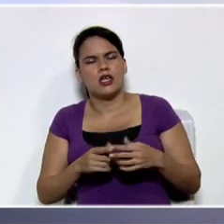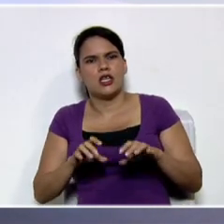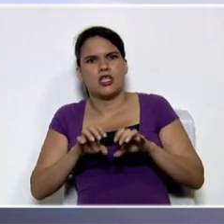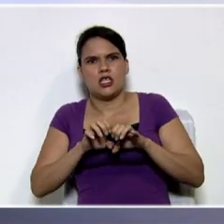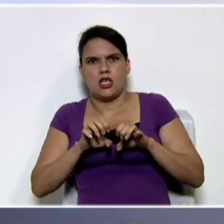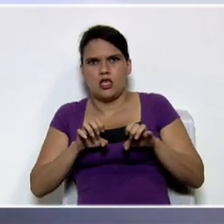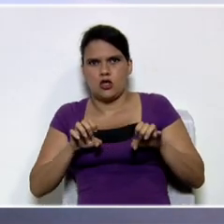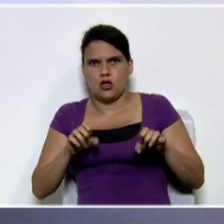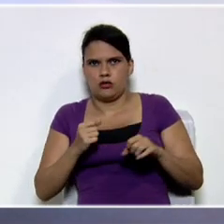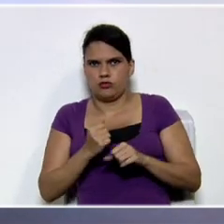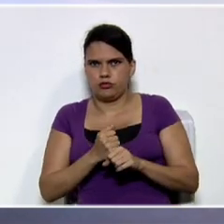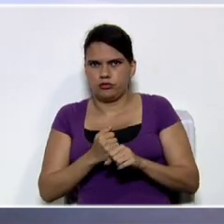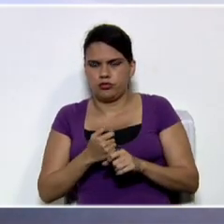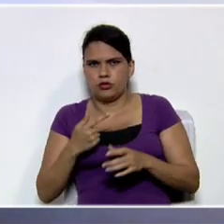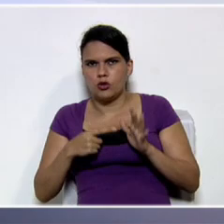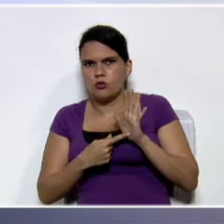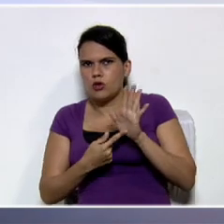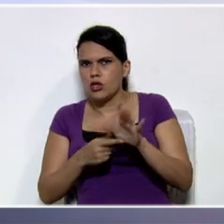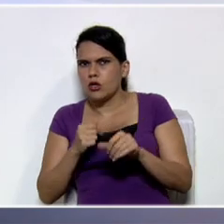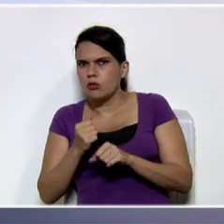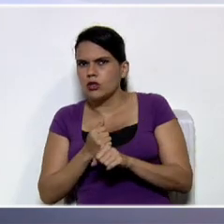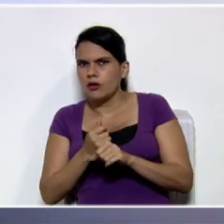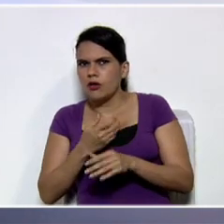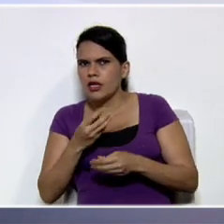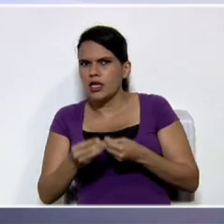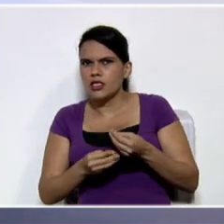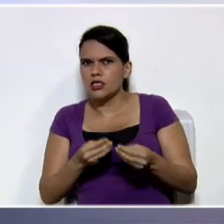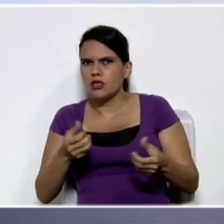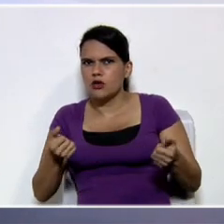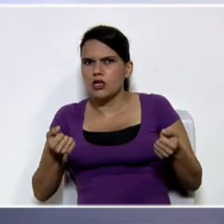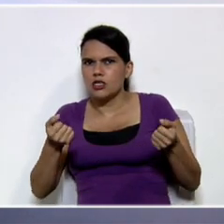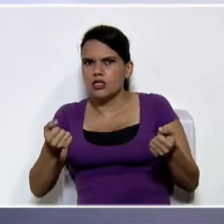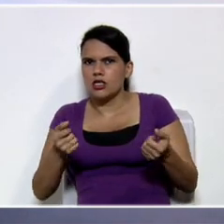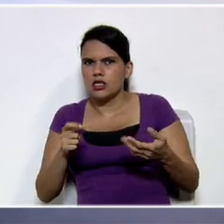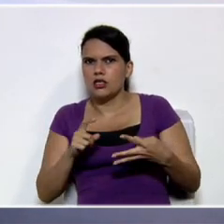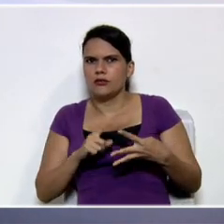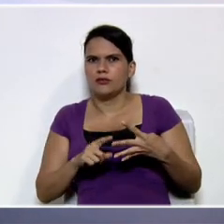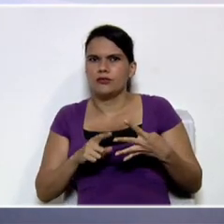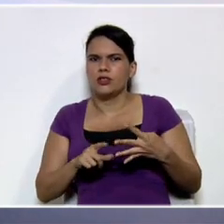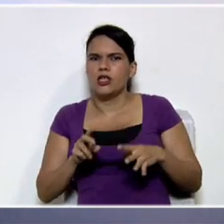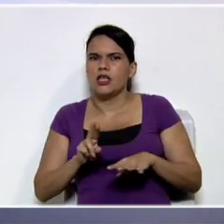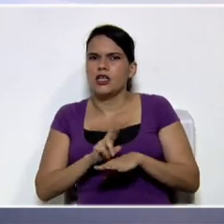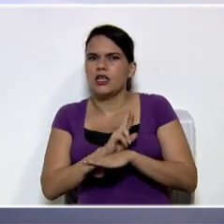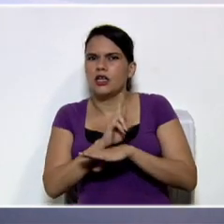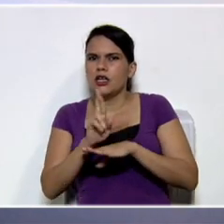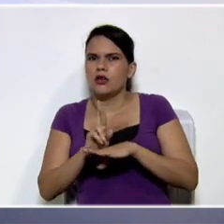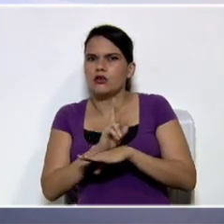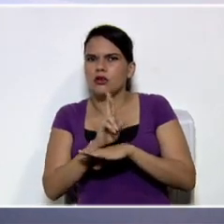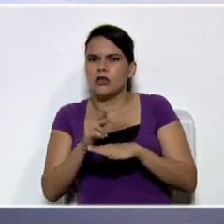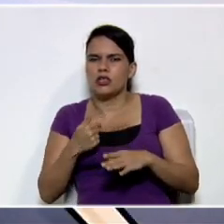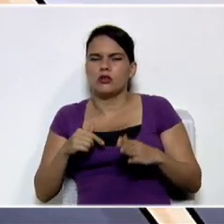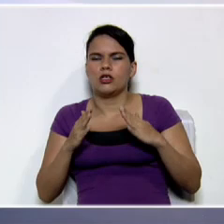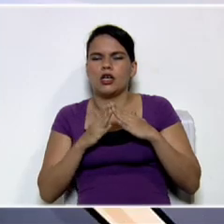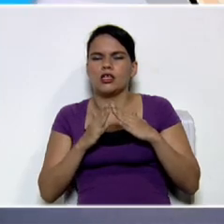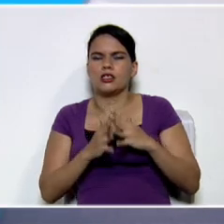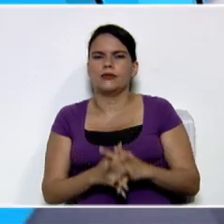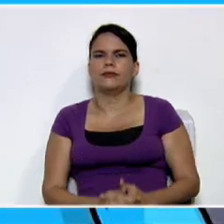cómo trabajar o hacer una cesta con material de provecho desde nuestros hogares.